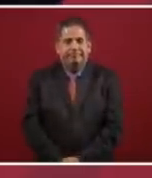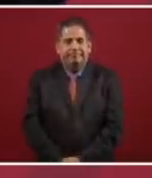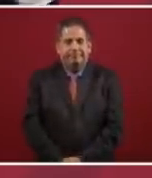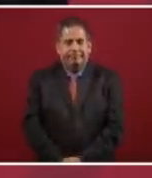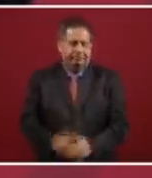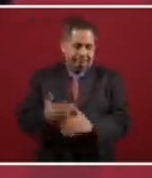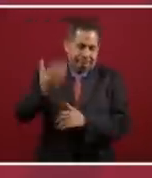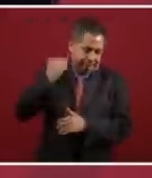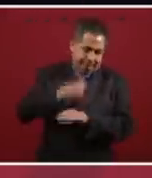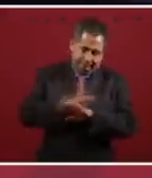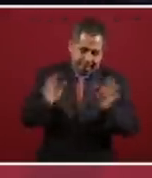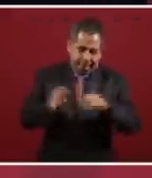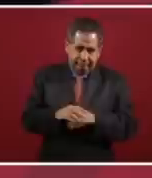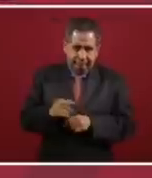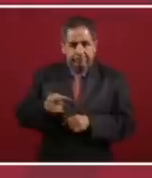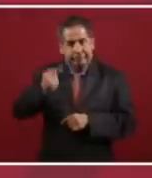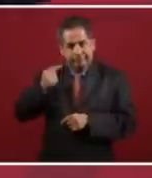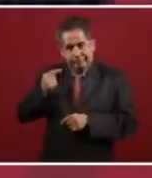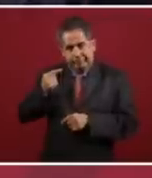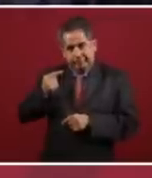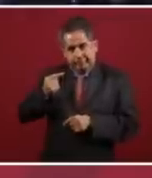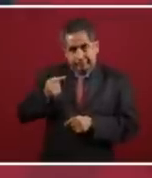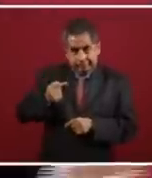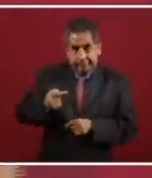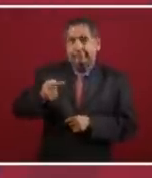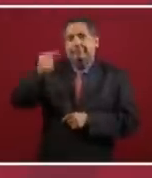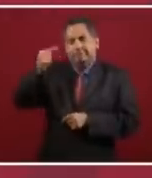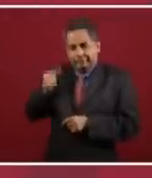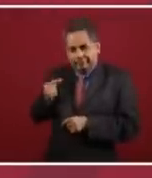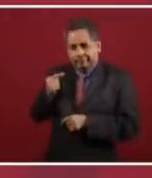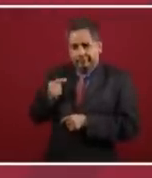de atrás, no el pasado, anterior,